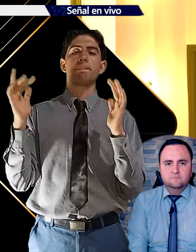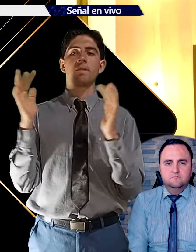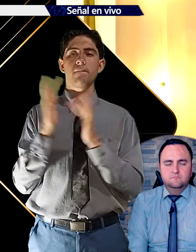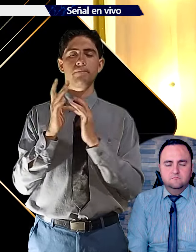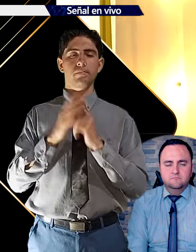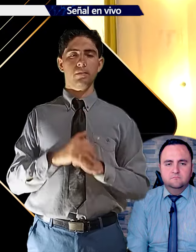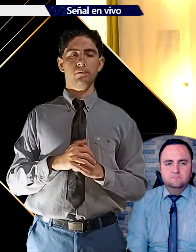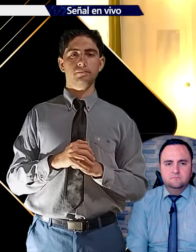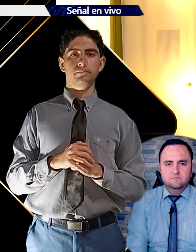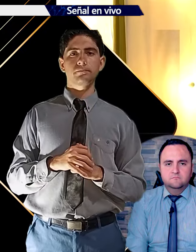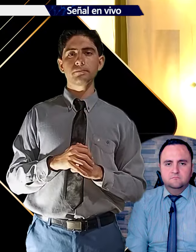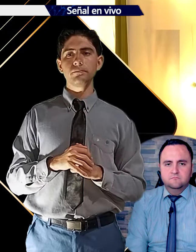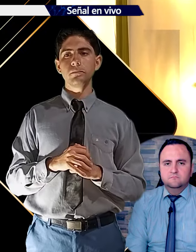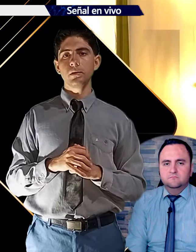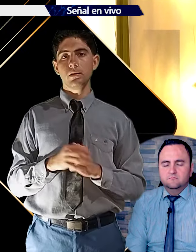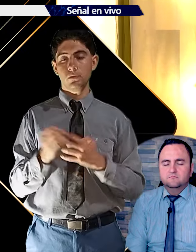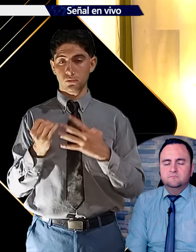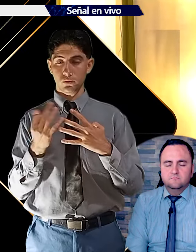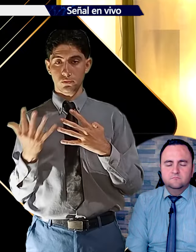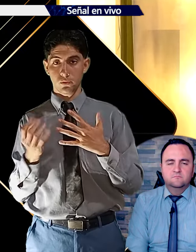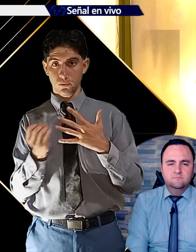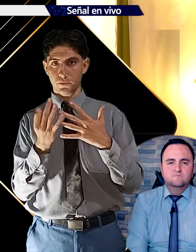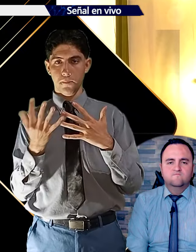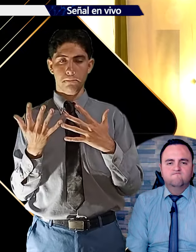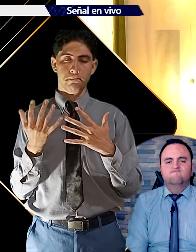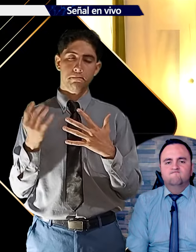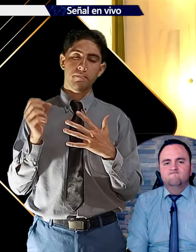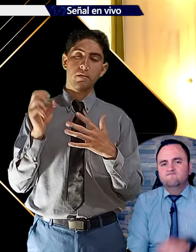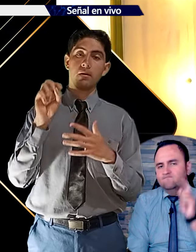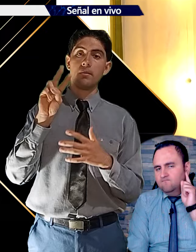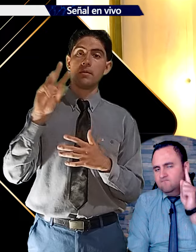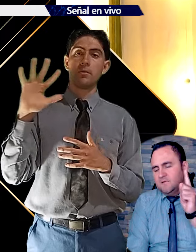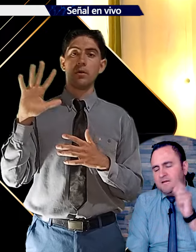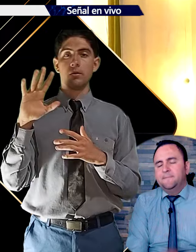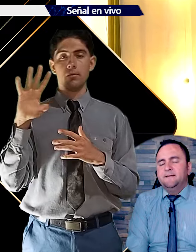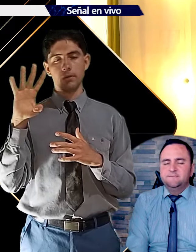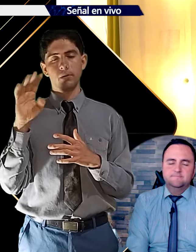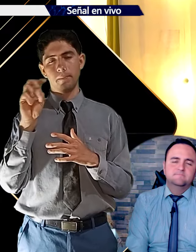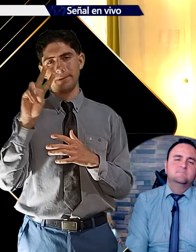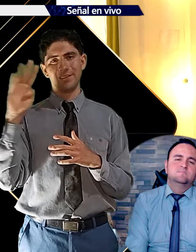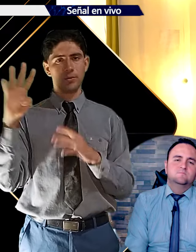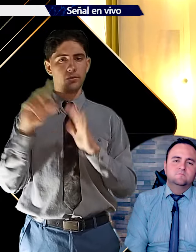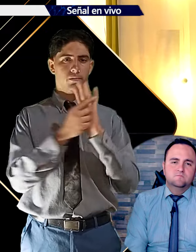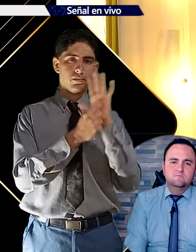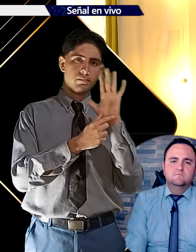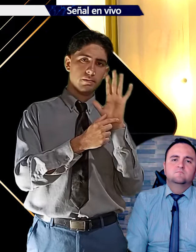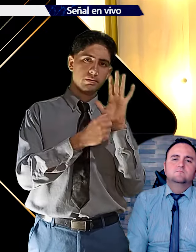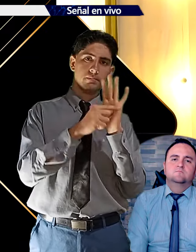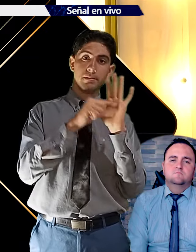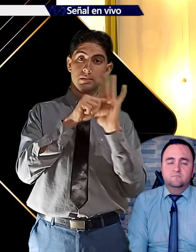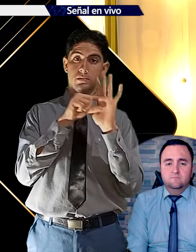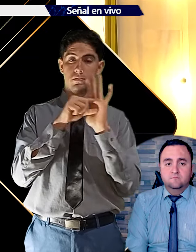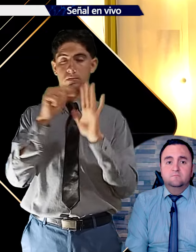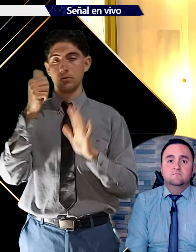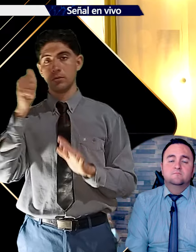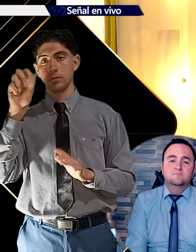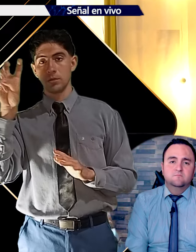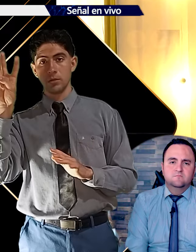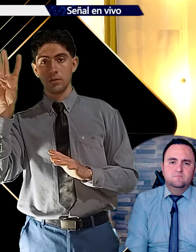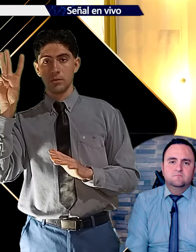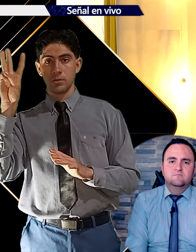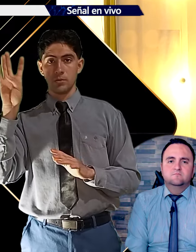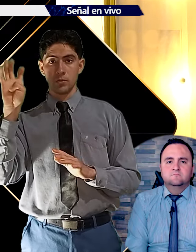alabanzas al Señor. Y también Números 24:19, a Israel Dios lo